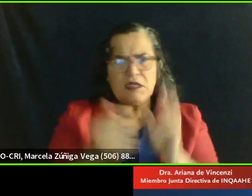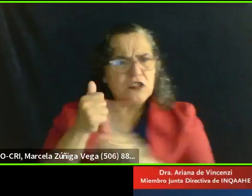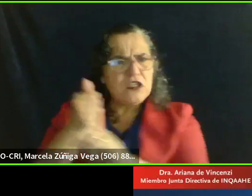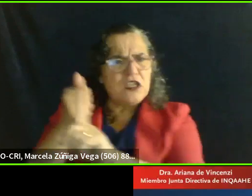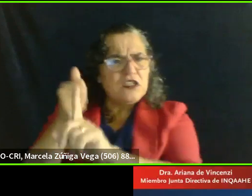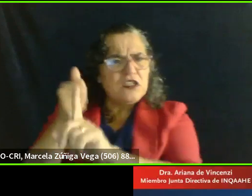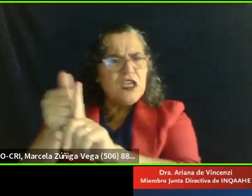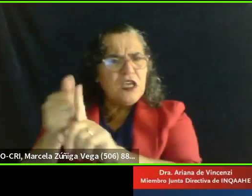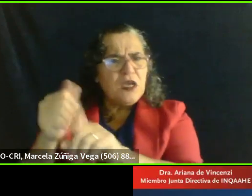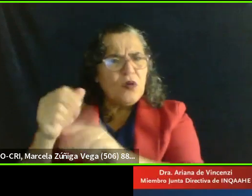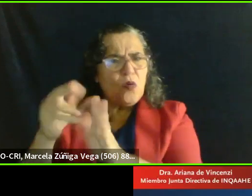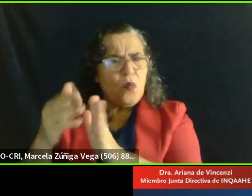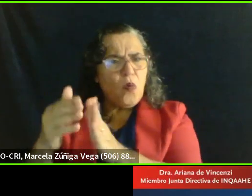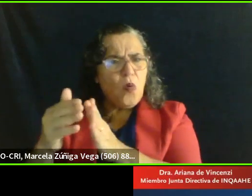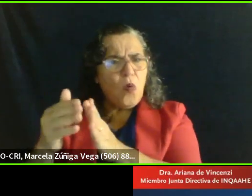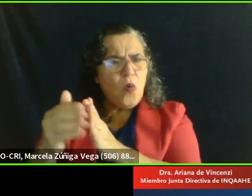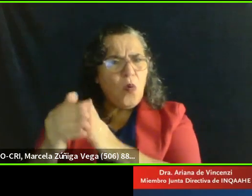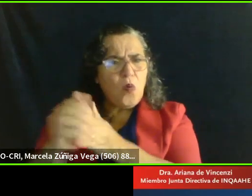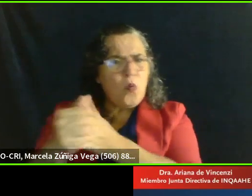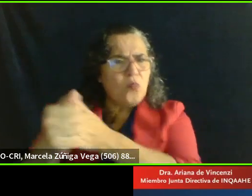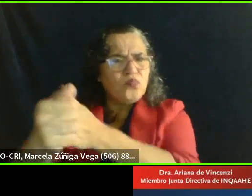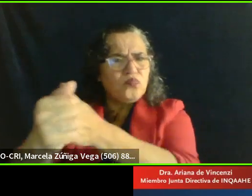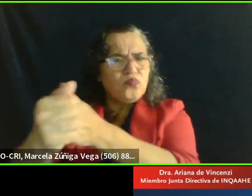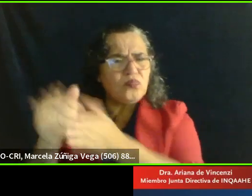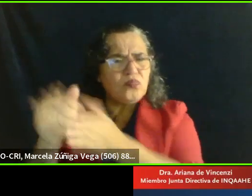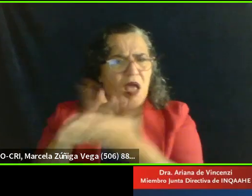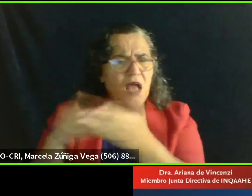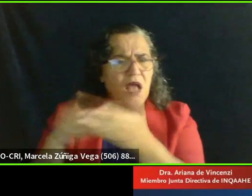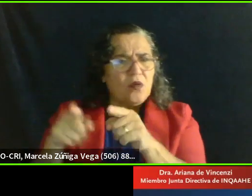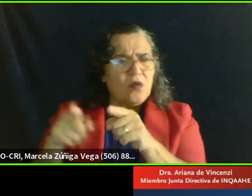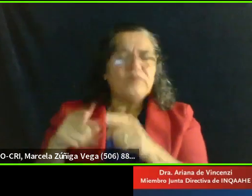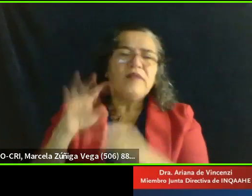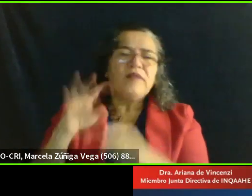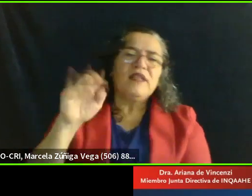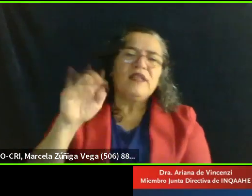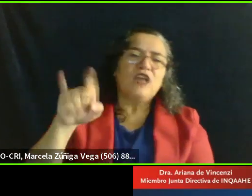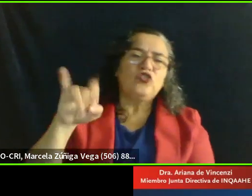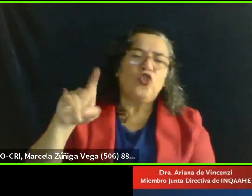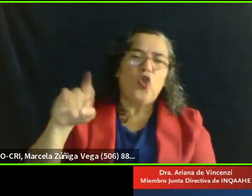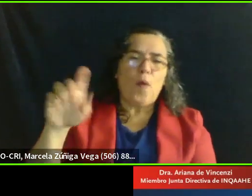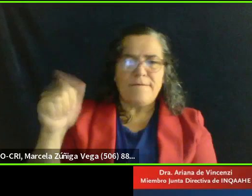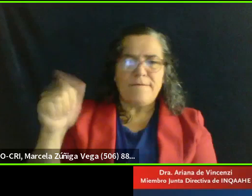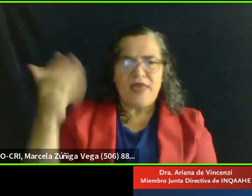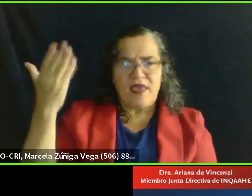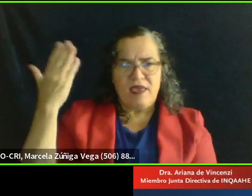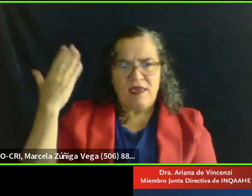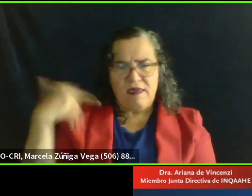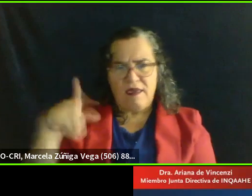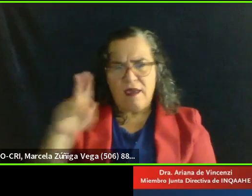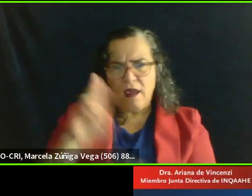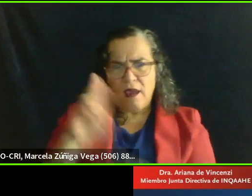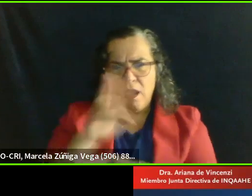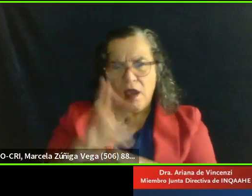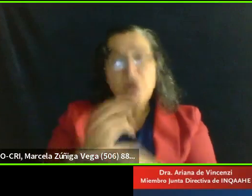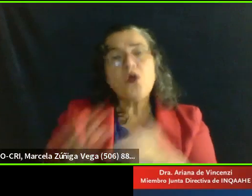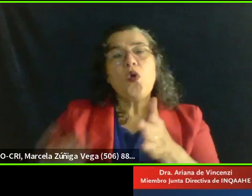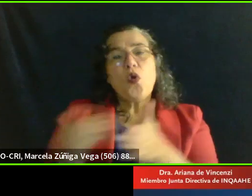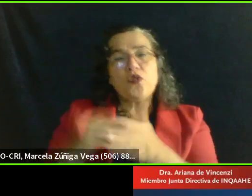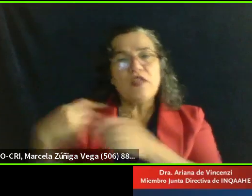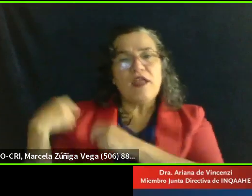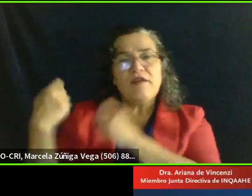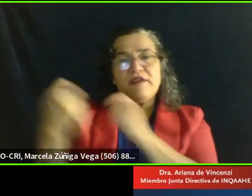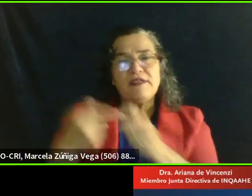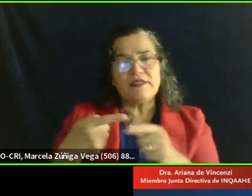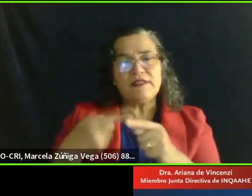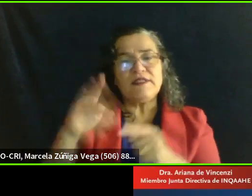en particular? Bueno, en general, la taxonomía que más se está utilizando nuevamente y que se ha vuelto a traer es la taxonomía de